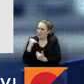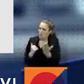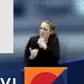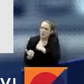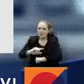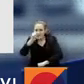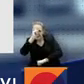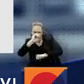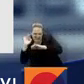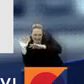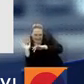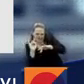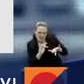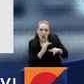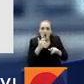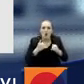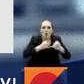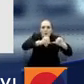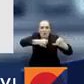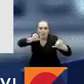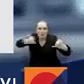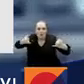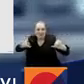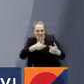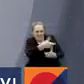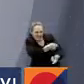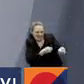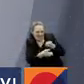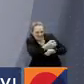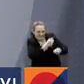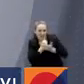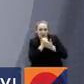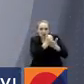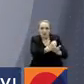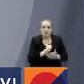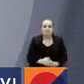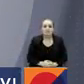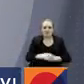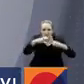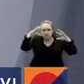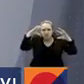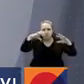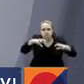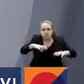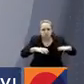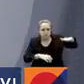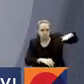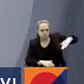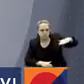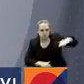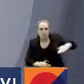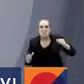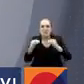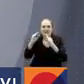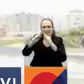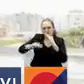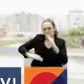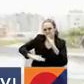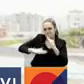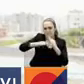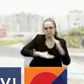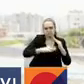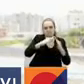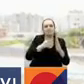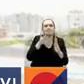aquí cogieron una cabulla, lo amarraron y lo sacaron. Durante el aguacero también resultaron inundadas varias viviendas. Para